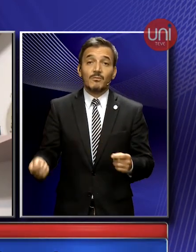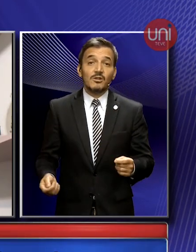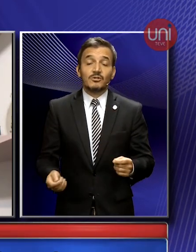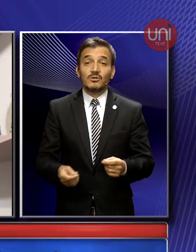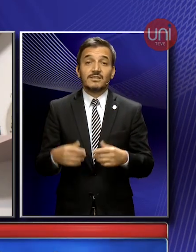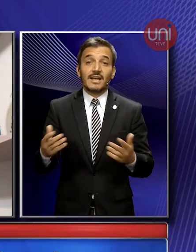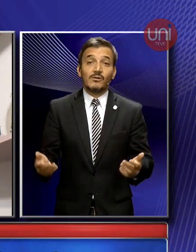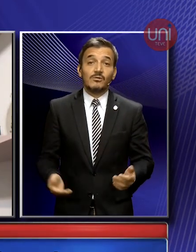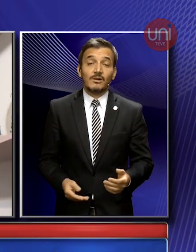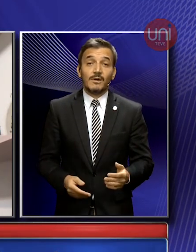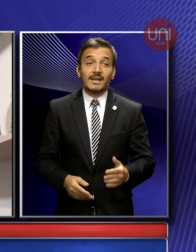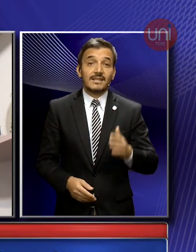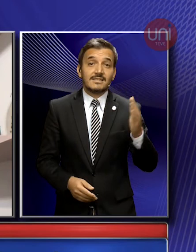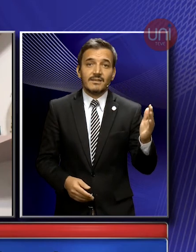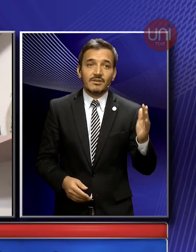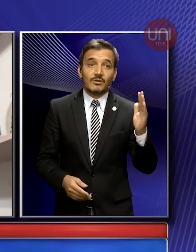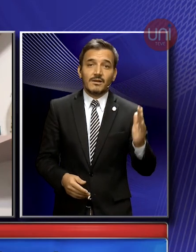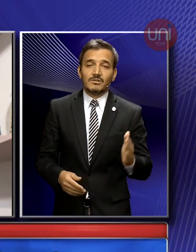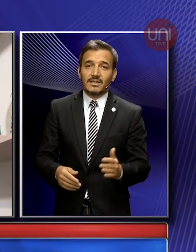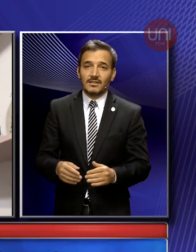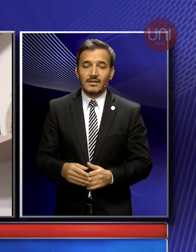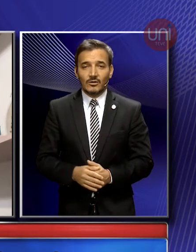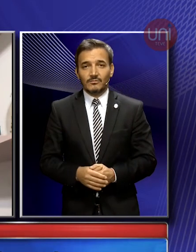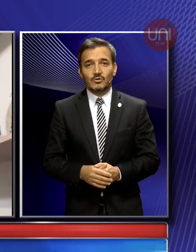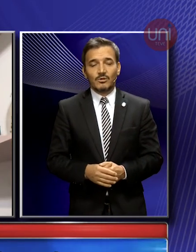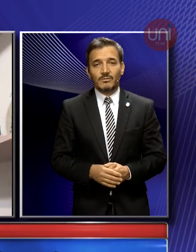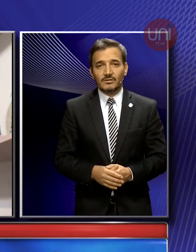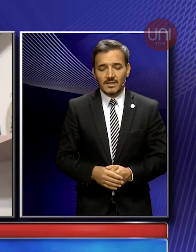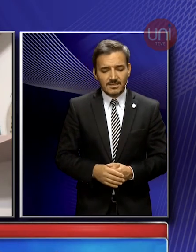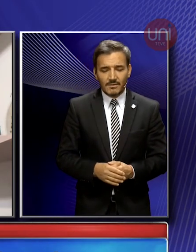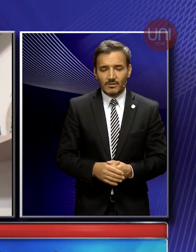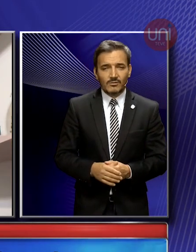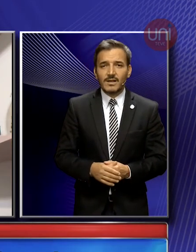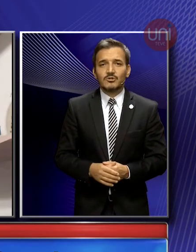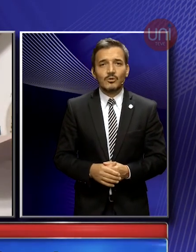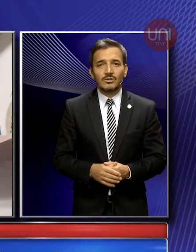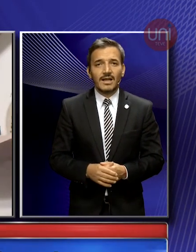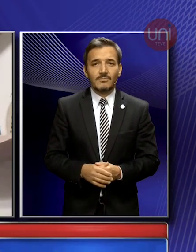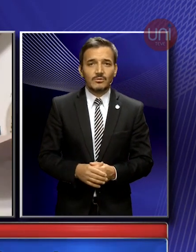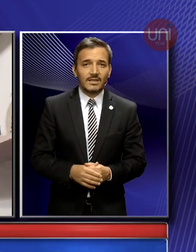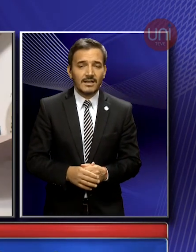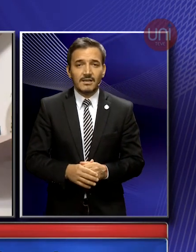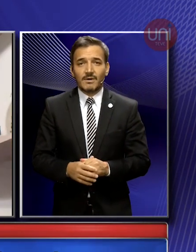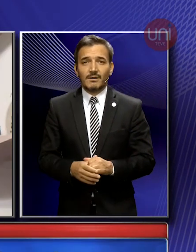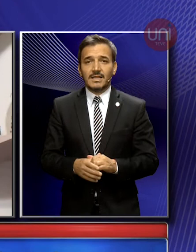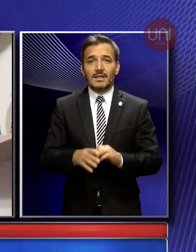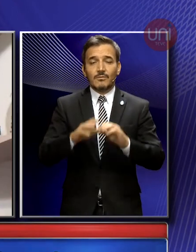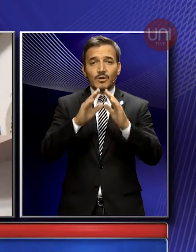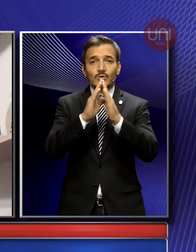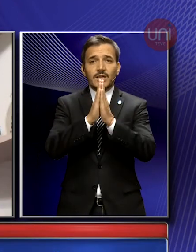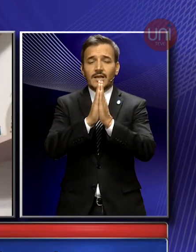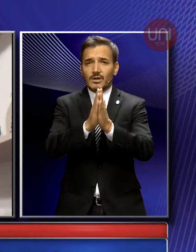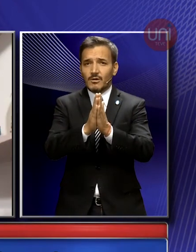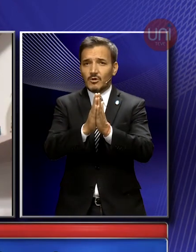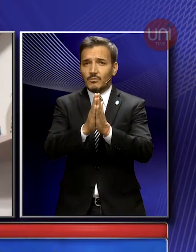a un promedio que, si uno hace el cálculo, los va a agarrar diciembre y todavía vamos a estar con muchos bomberos sin vacunar. Una absoluta, absoluta barbaridad.